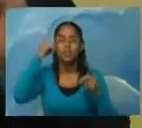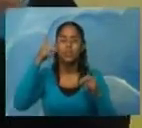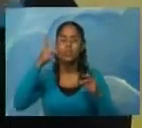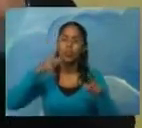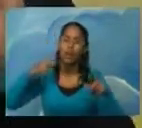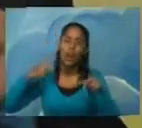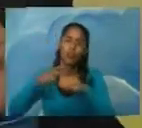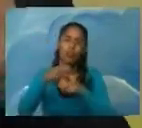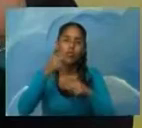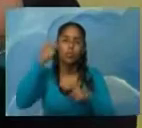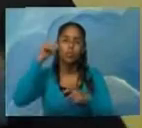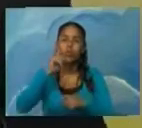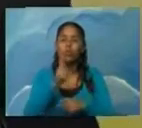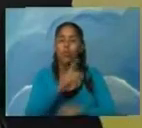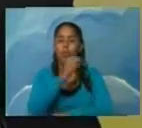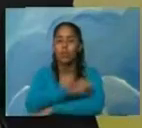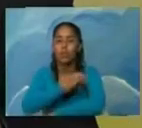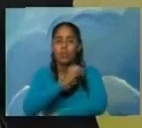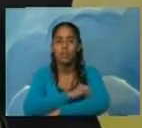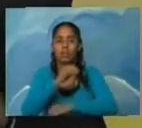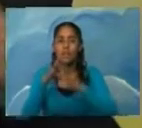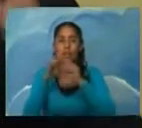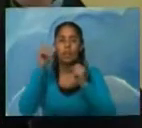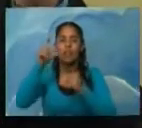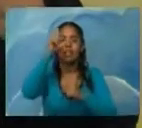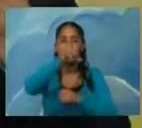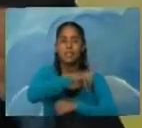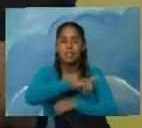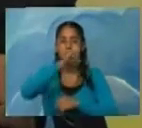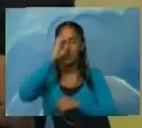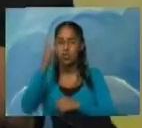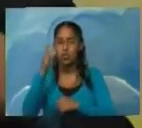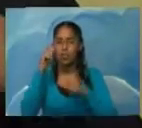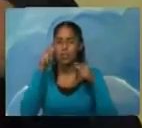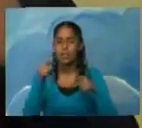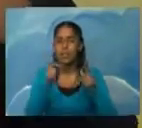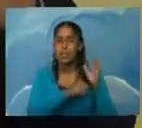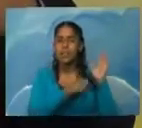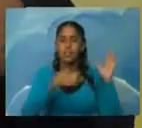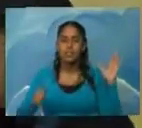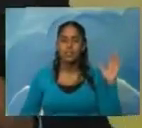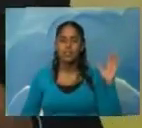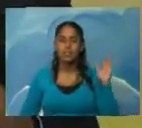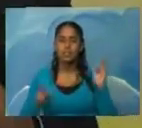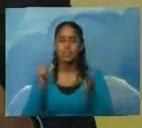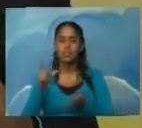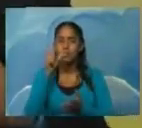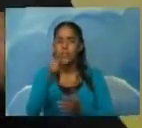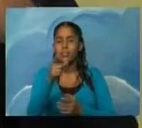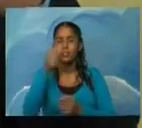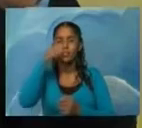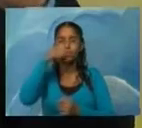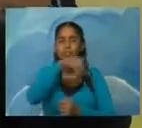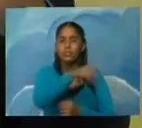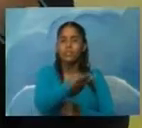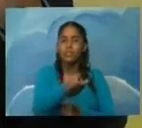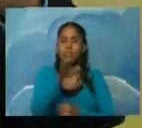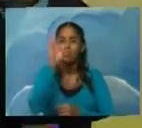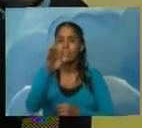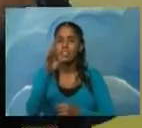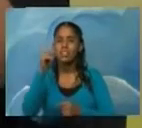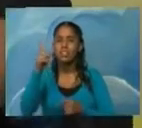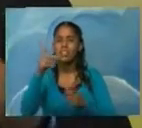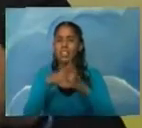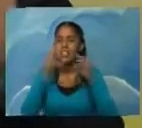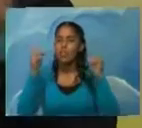no obedecer a las instrucciones de Dios. Aquí el Señor les da instrucciones a su pueblo, les da instrucciones y le